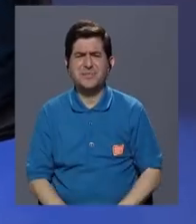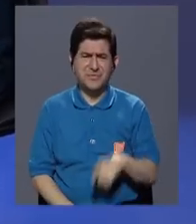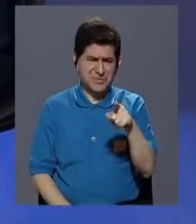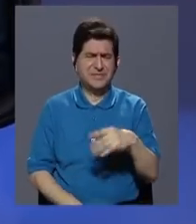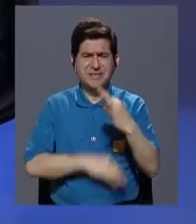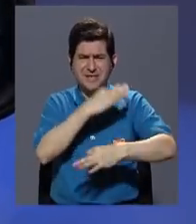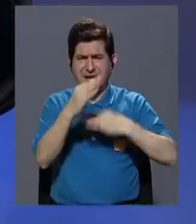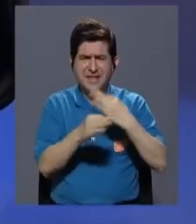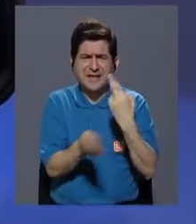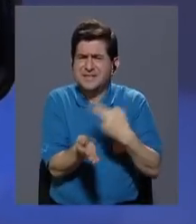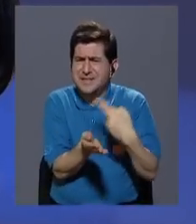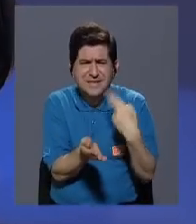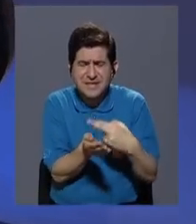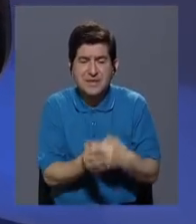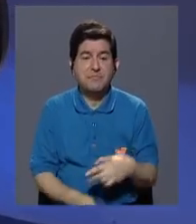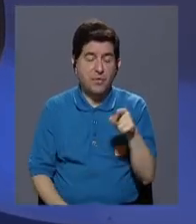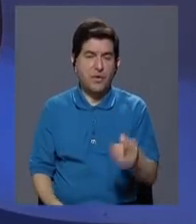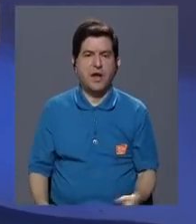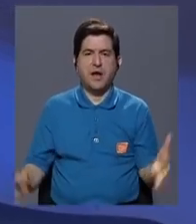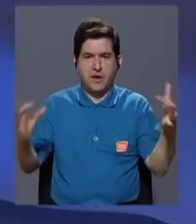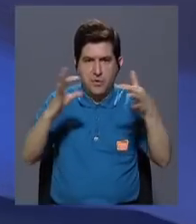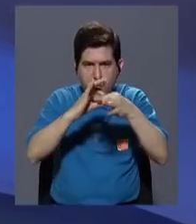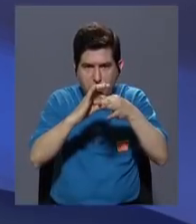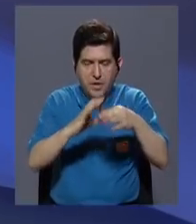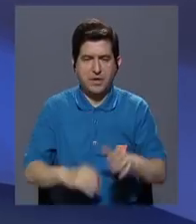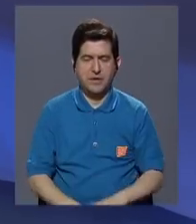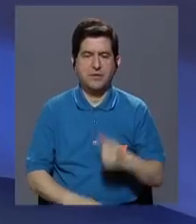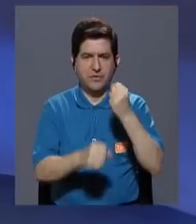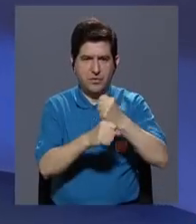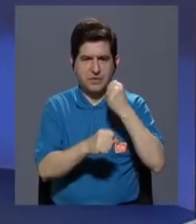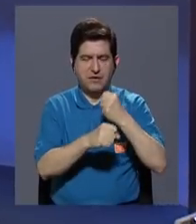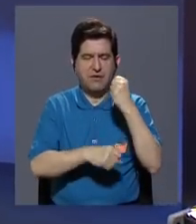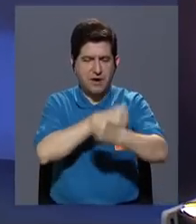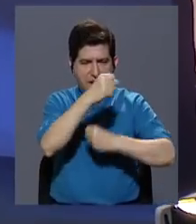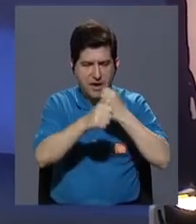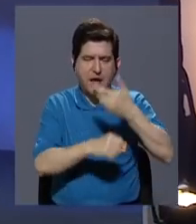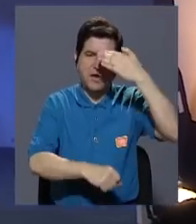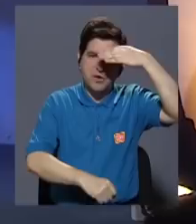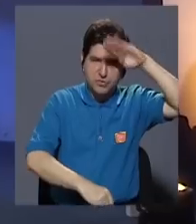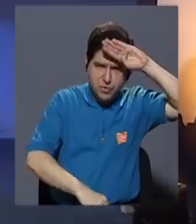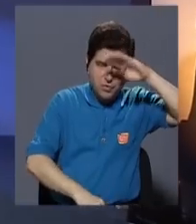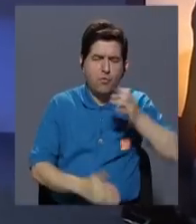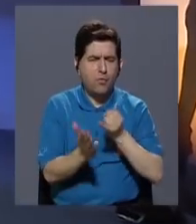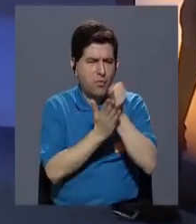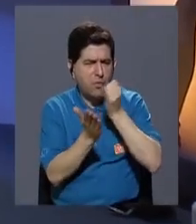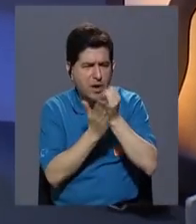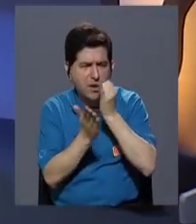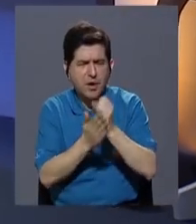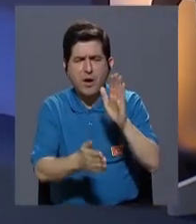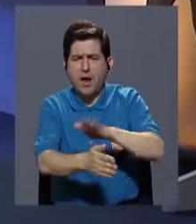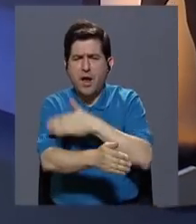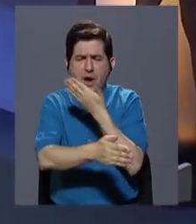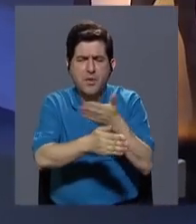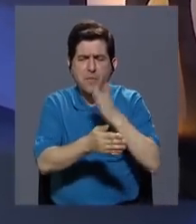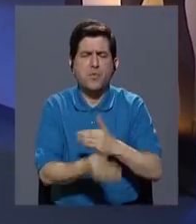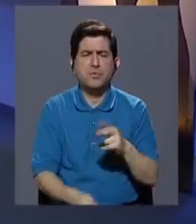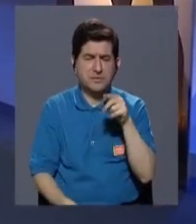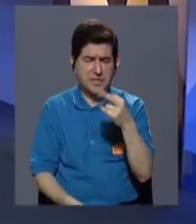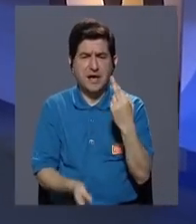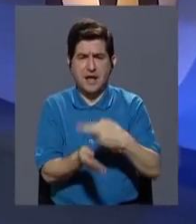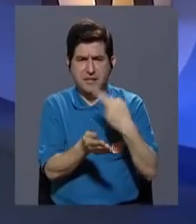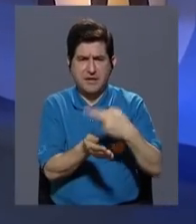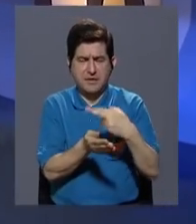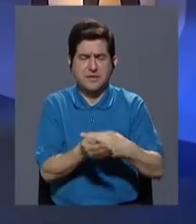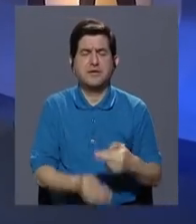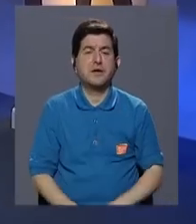que él enganchó él había trabajado unos años en cuba había investigado mucho de música tropical y conectó mucho con la historia y